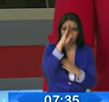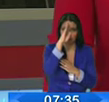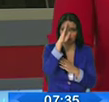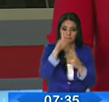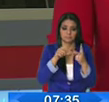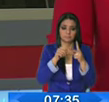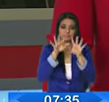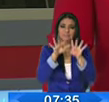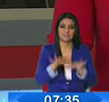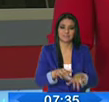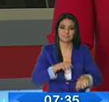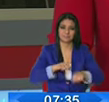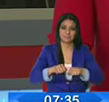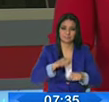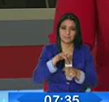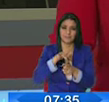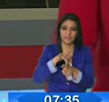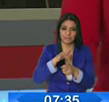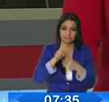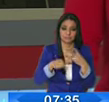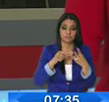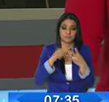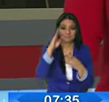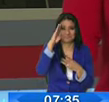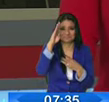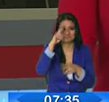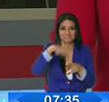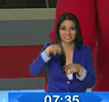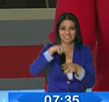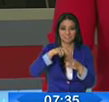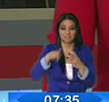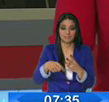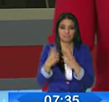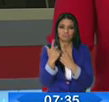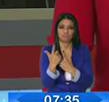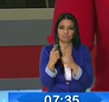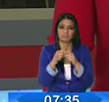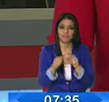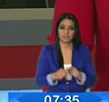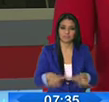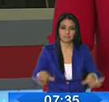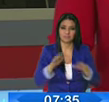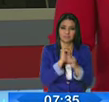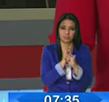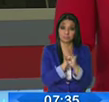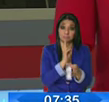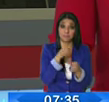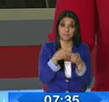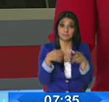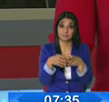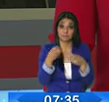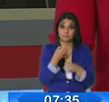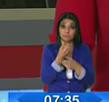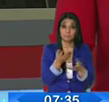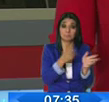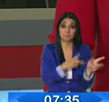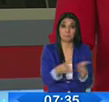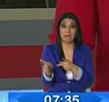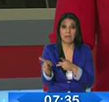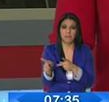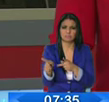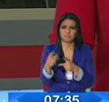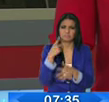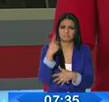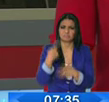secretaria de gestión de riesgos la policía nacional y las fuerzas armadas entre otras instituciones dieron a conocer el plan integral para